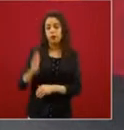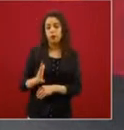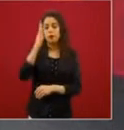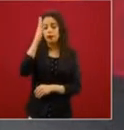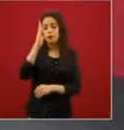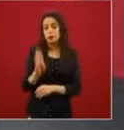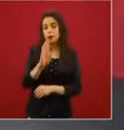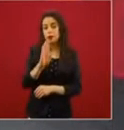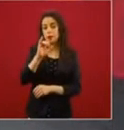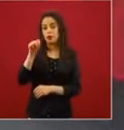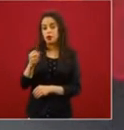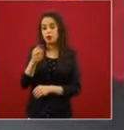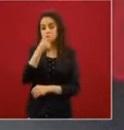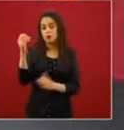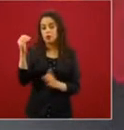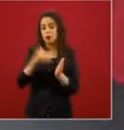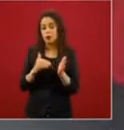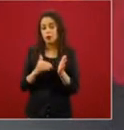5.200.000.000.000,